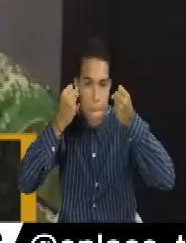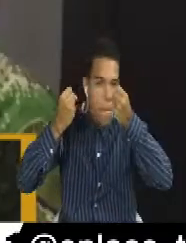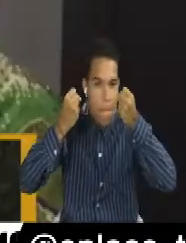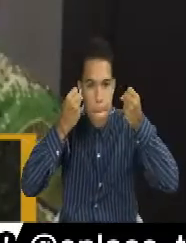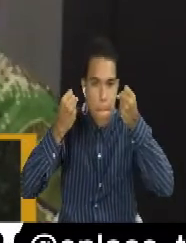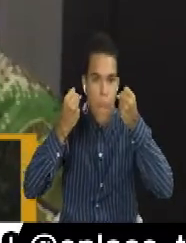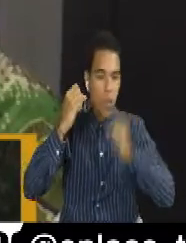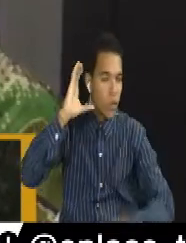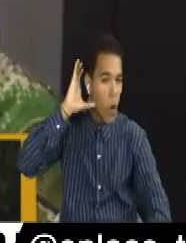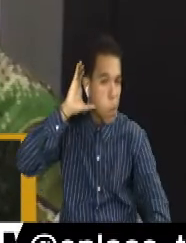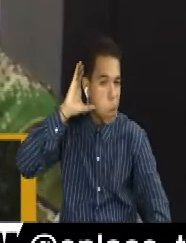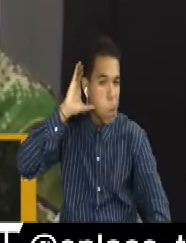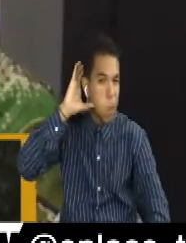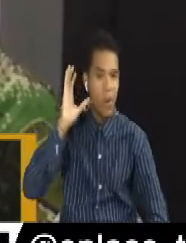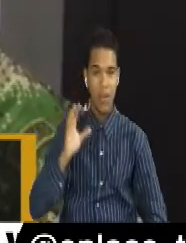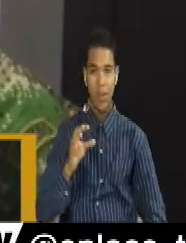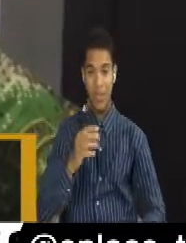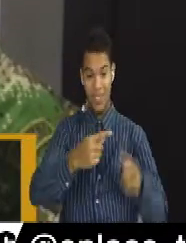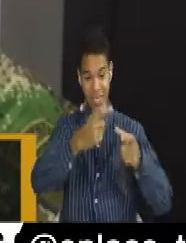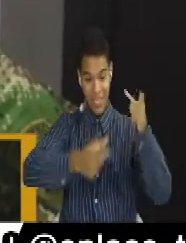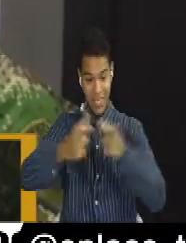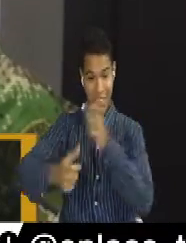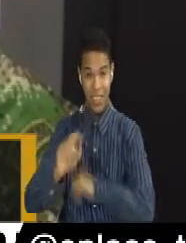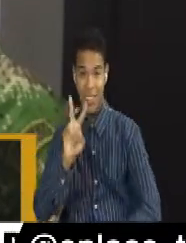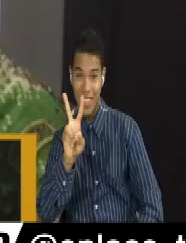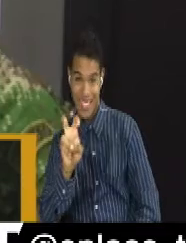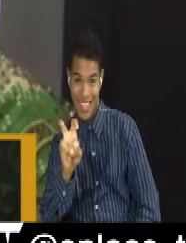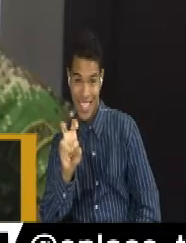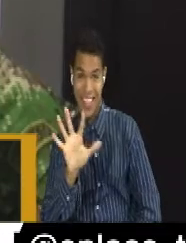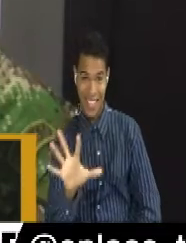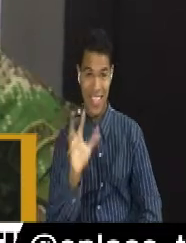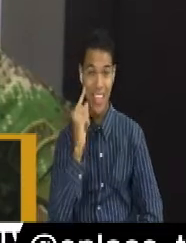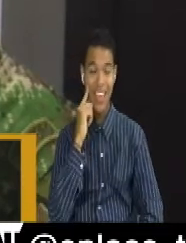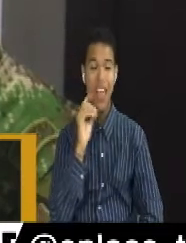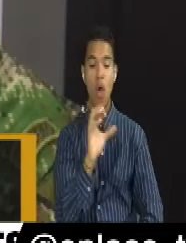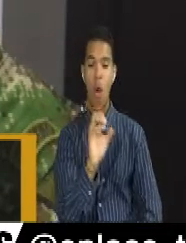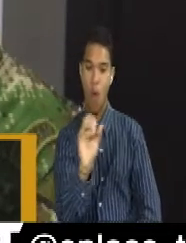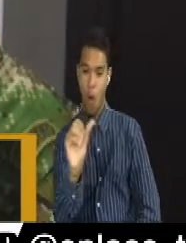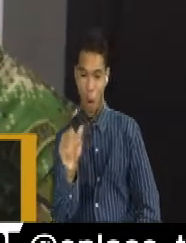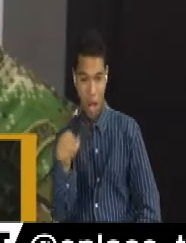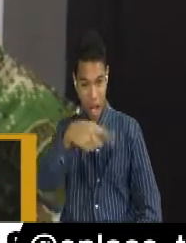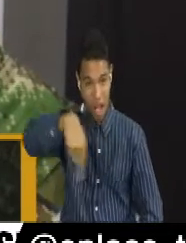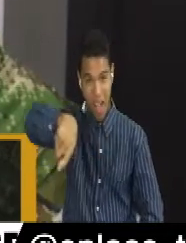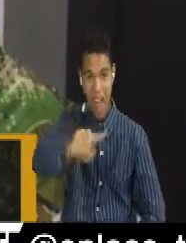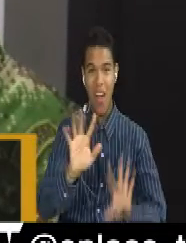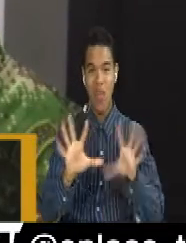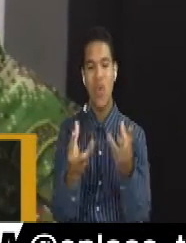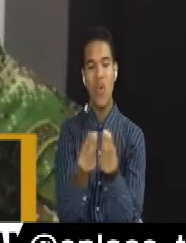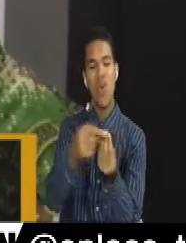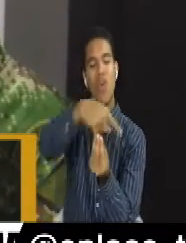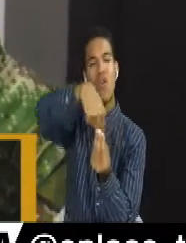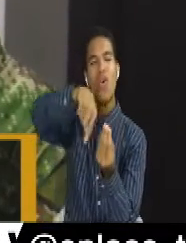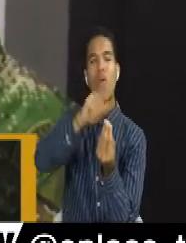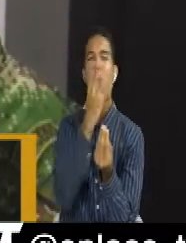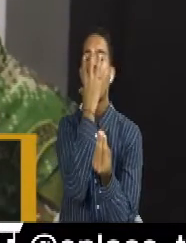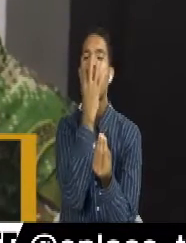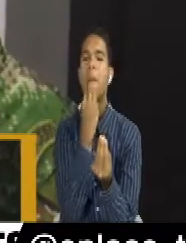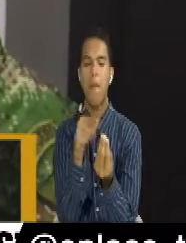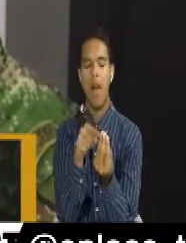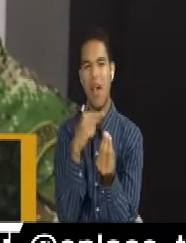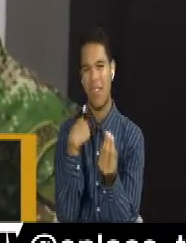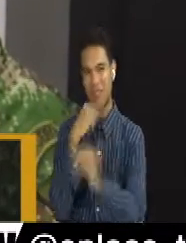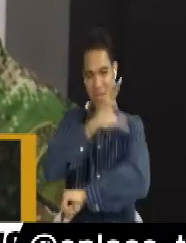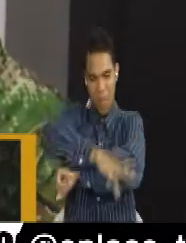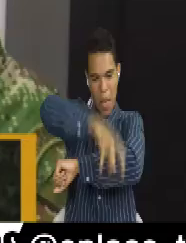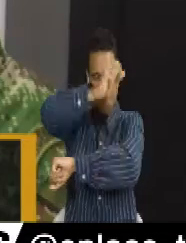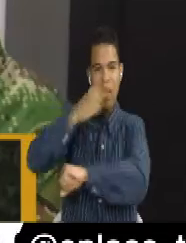cuales pues los miembros que fueron capturados son personas ya han realizado